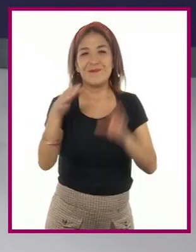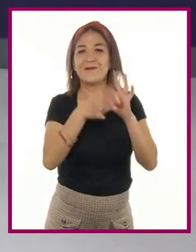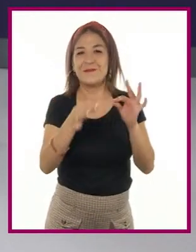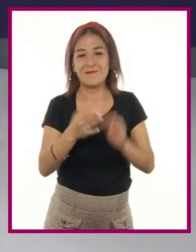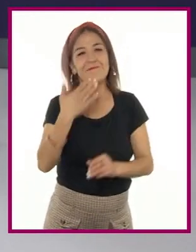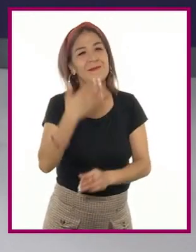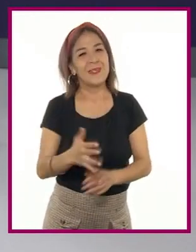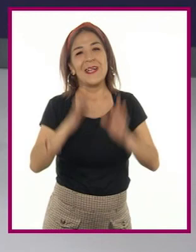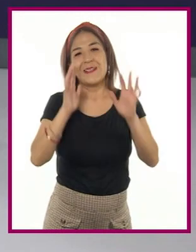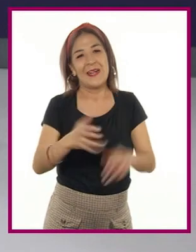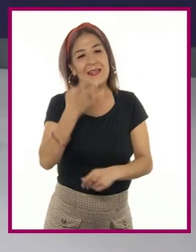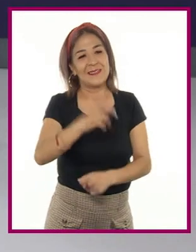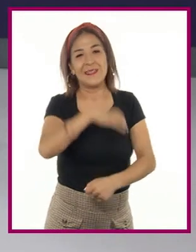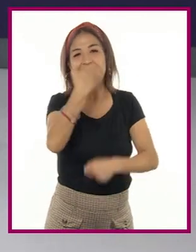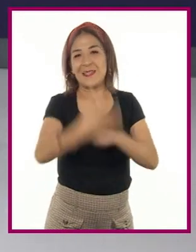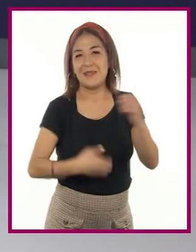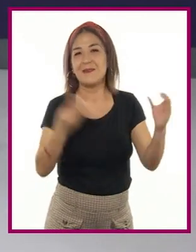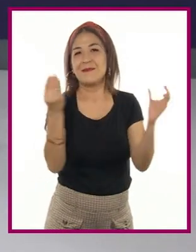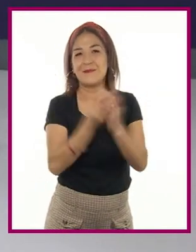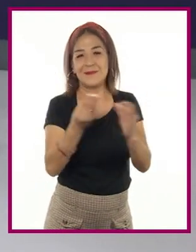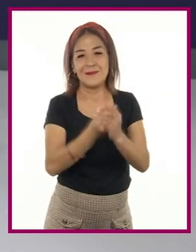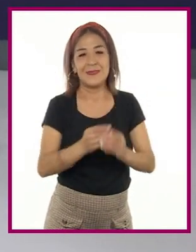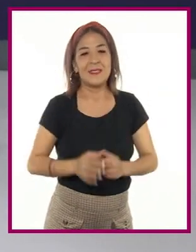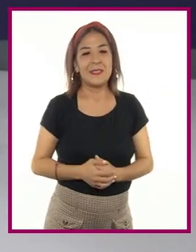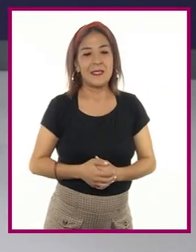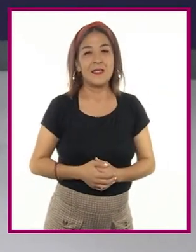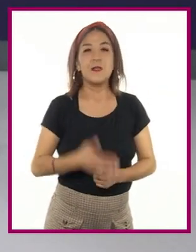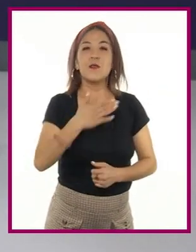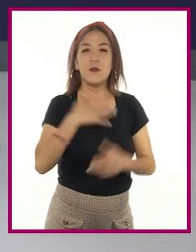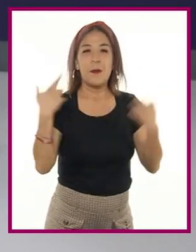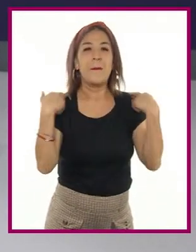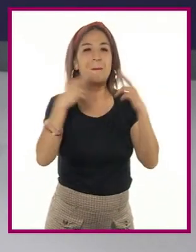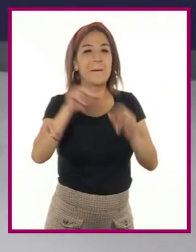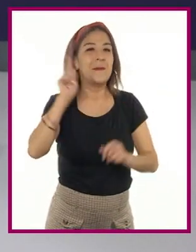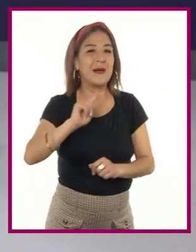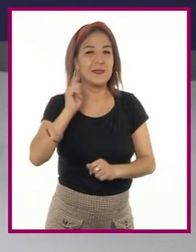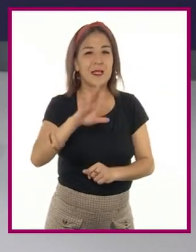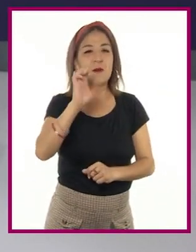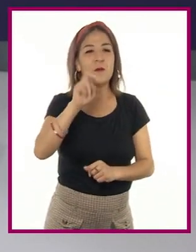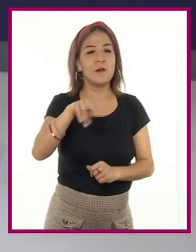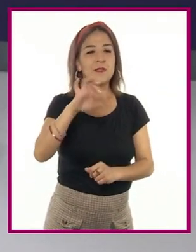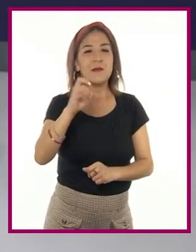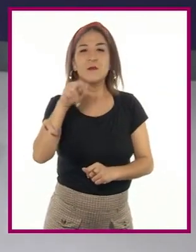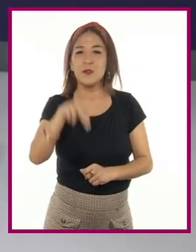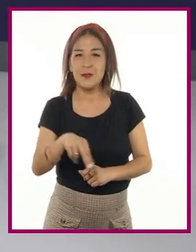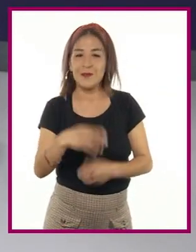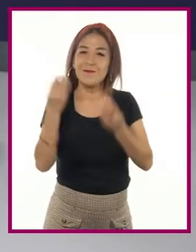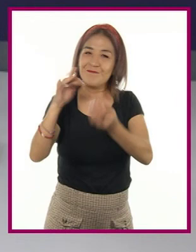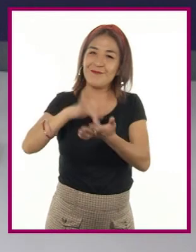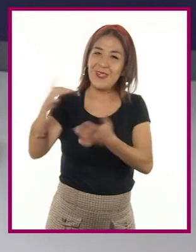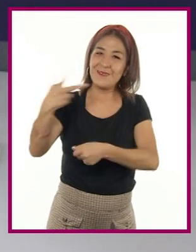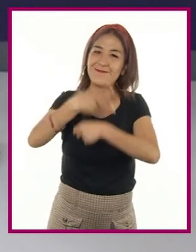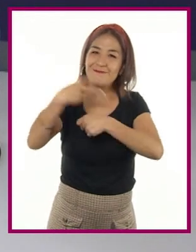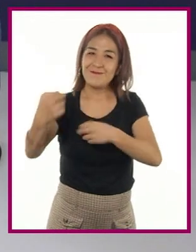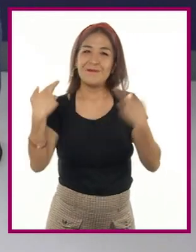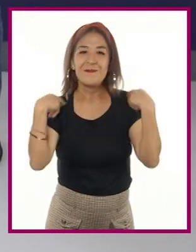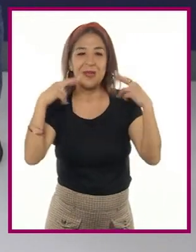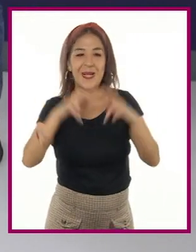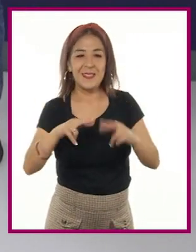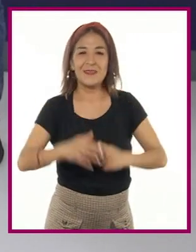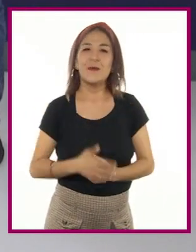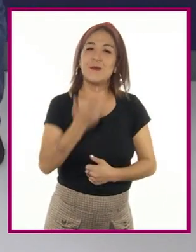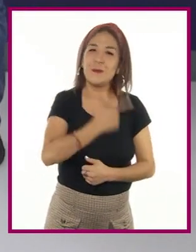llegamos al final de la sesión sola maestra concepción díaz muchas gracias por la invitación maestro julio